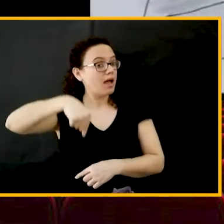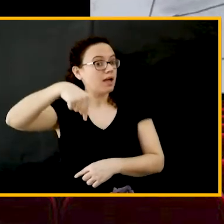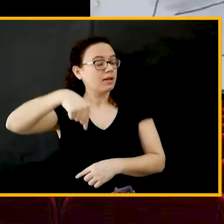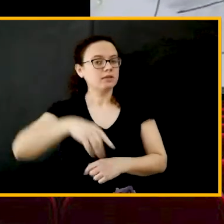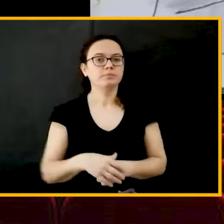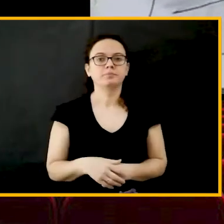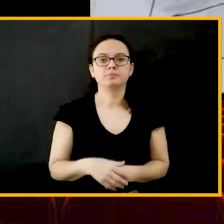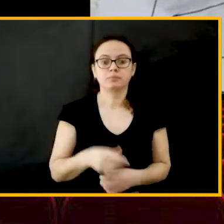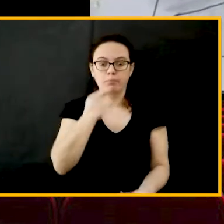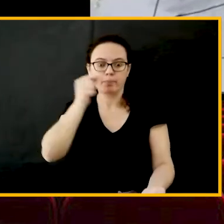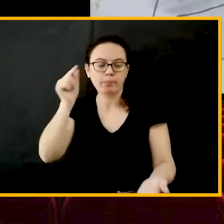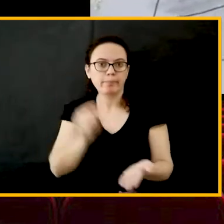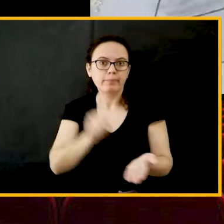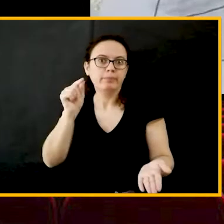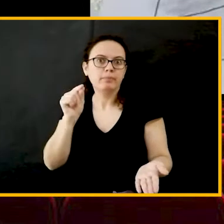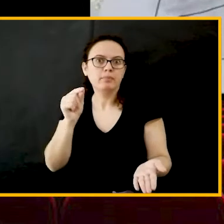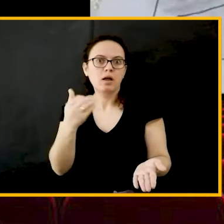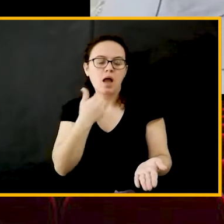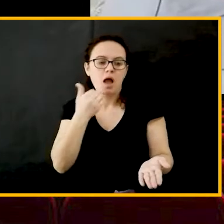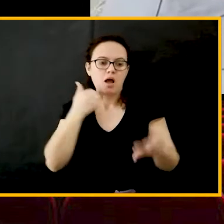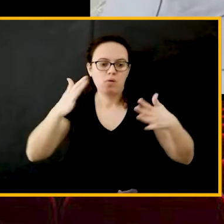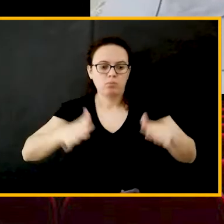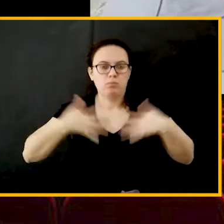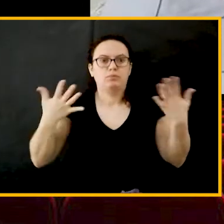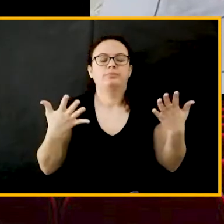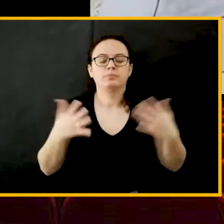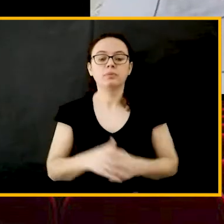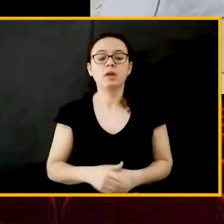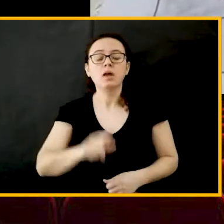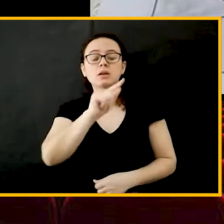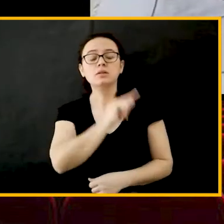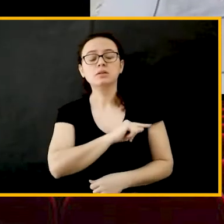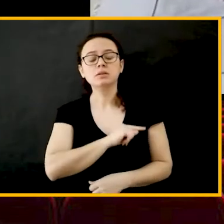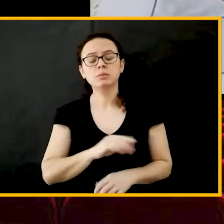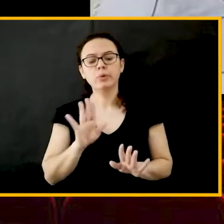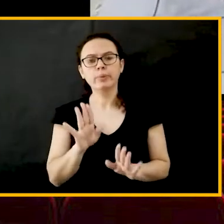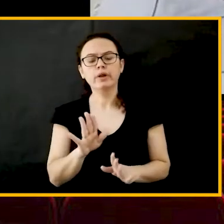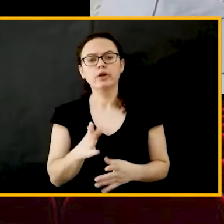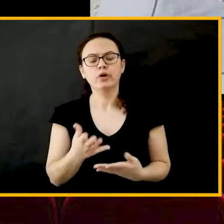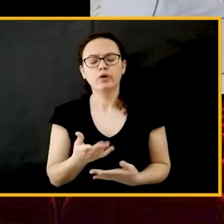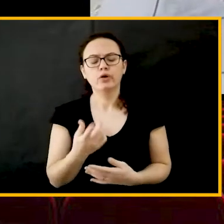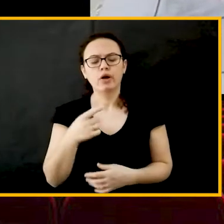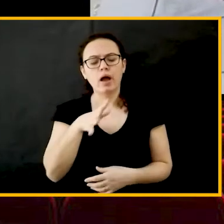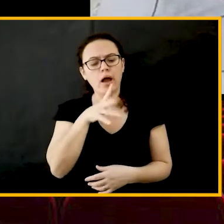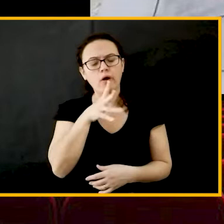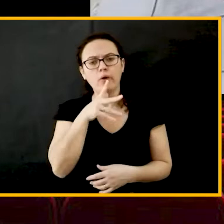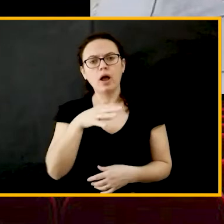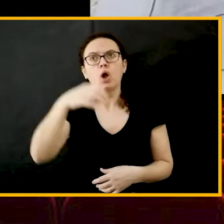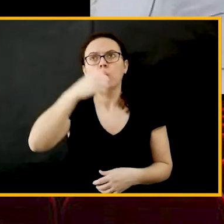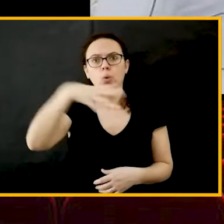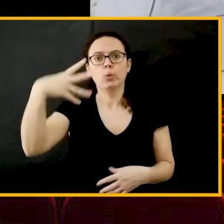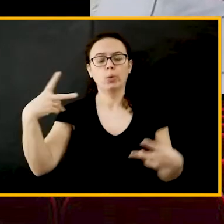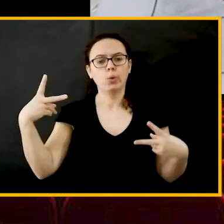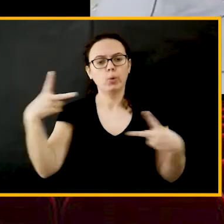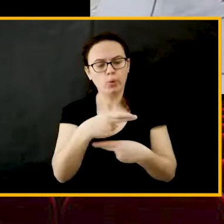De pronto... Algo inesperado ocurre. Lo sentimos, pero tenemos que cortar la electricidad por un